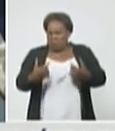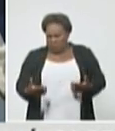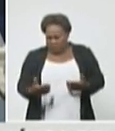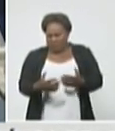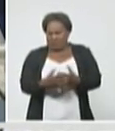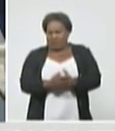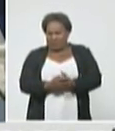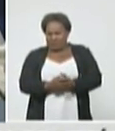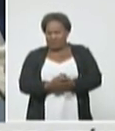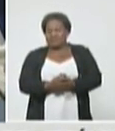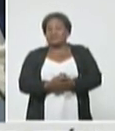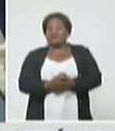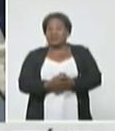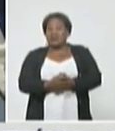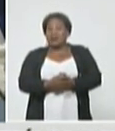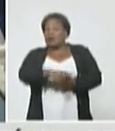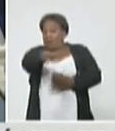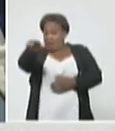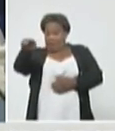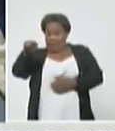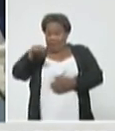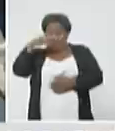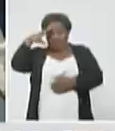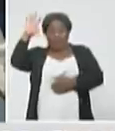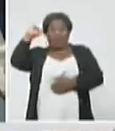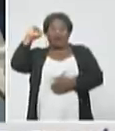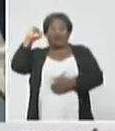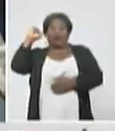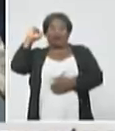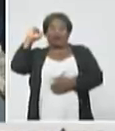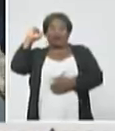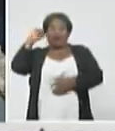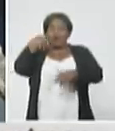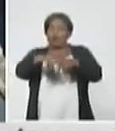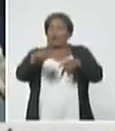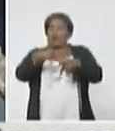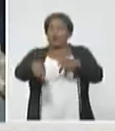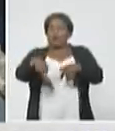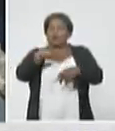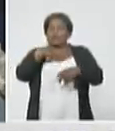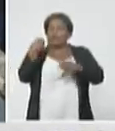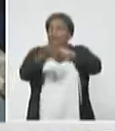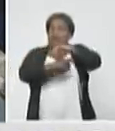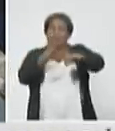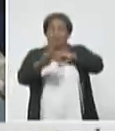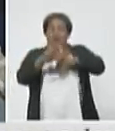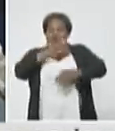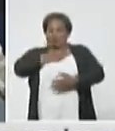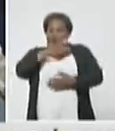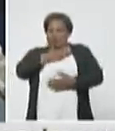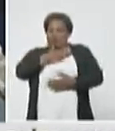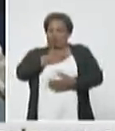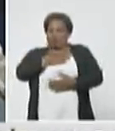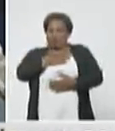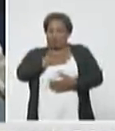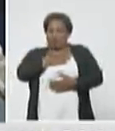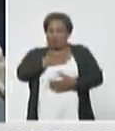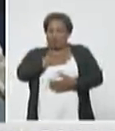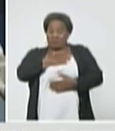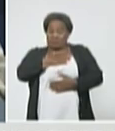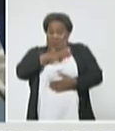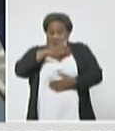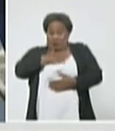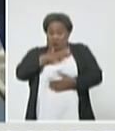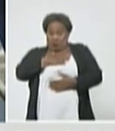para darnos cuenta de las cosas que tenemos que modificar. Si nosotros queremos, porque además